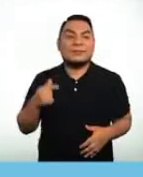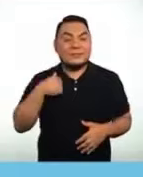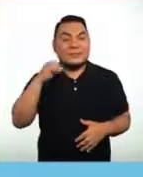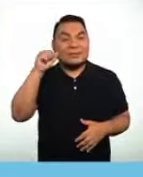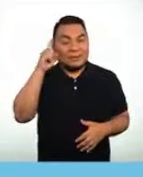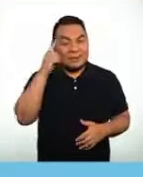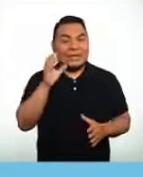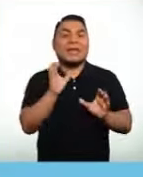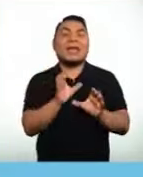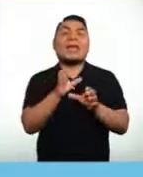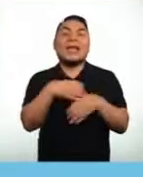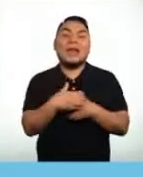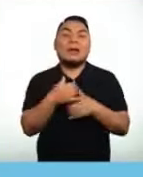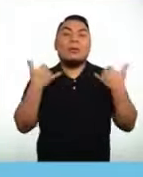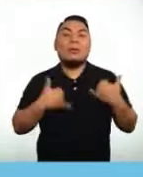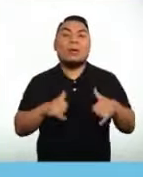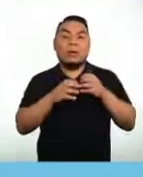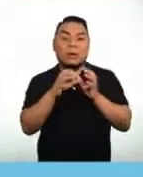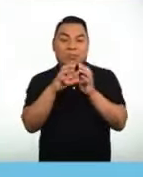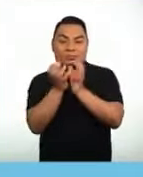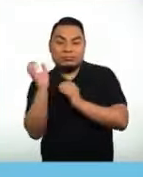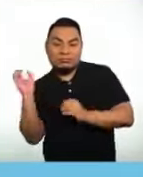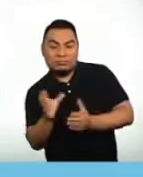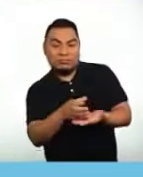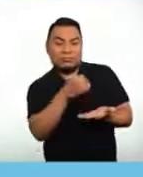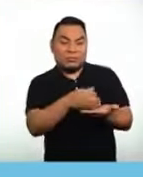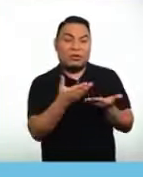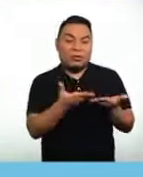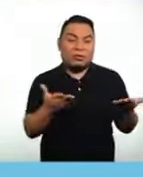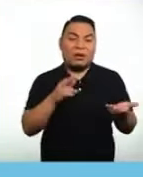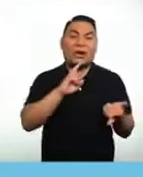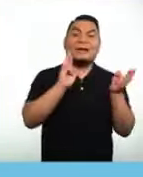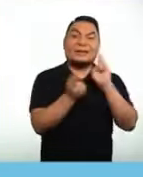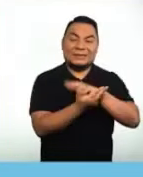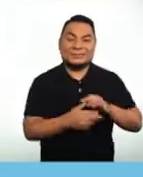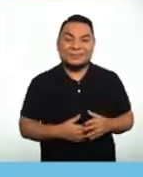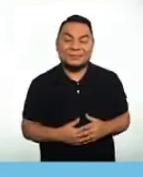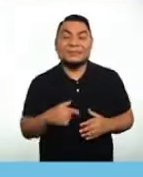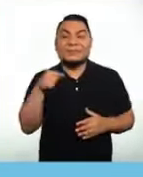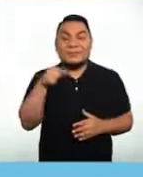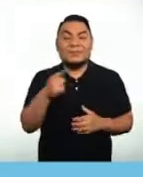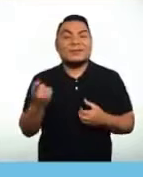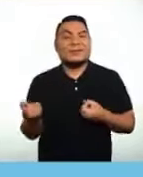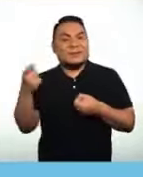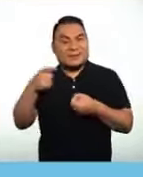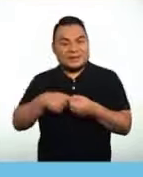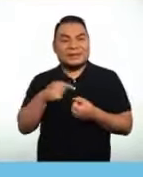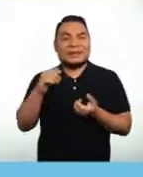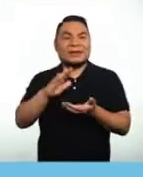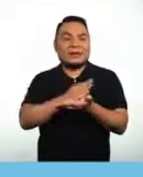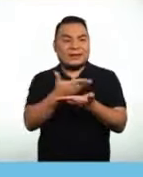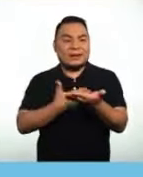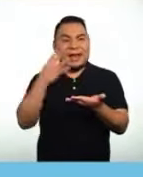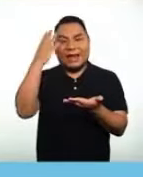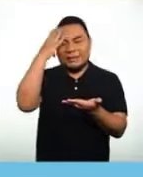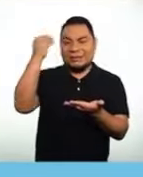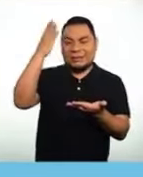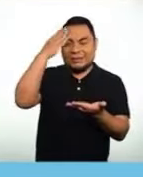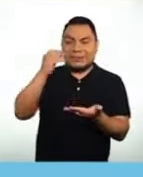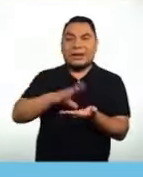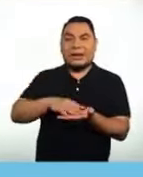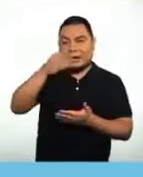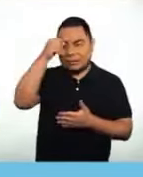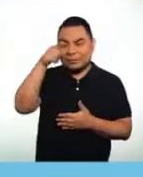titula Creo el juego Tumba Botellas con elementos reciclados, que es parte de la experiencia